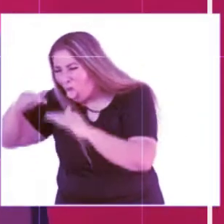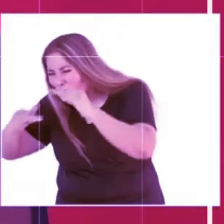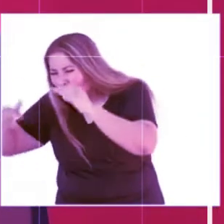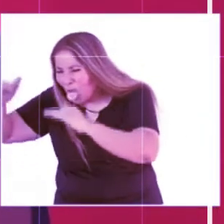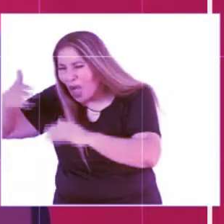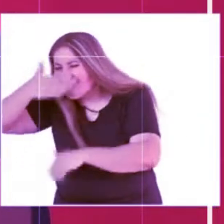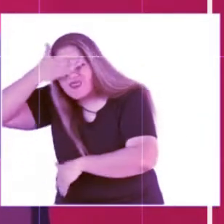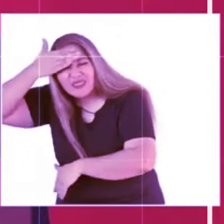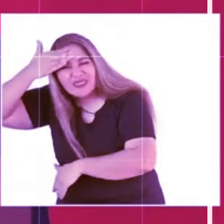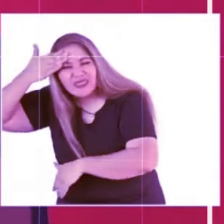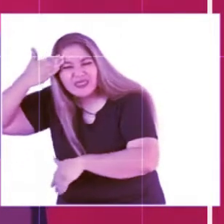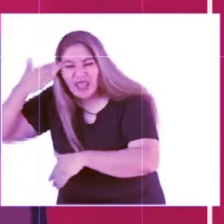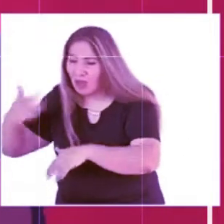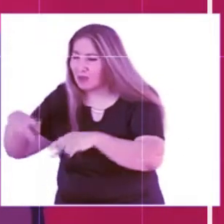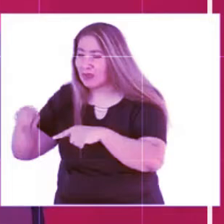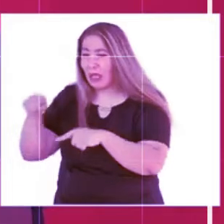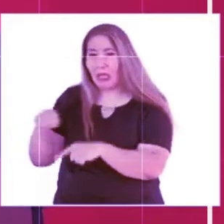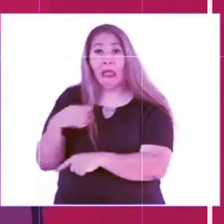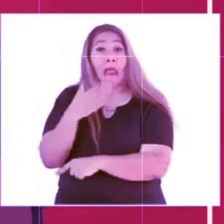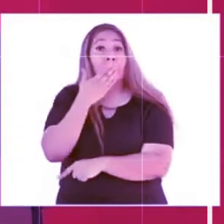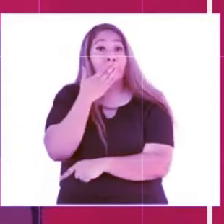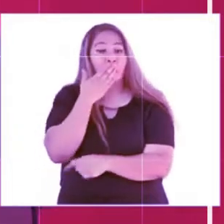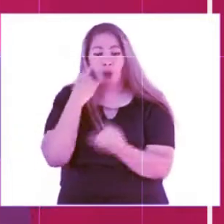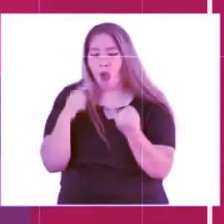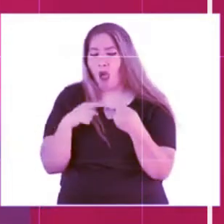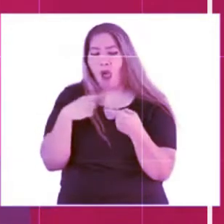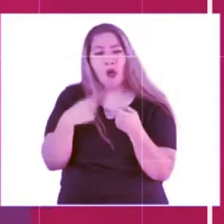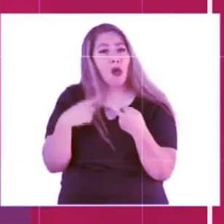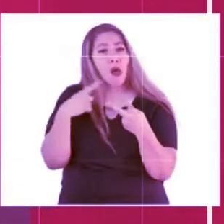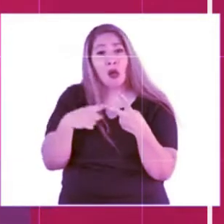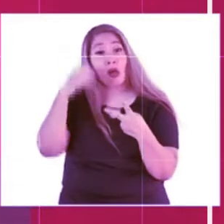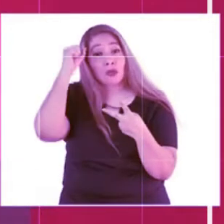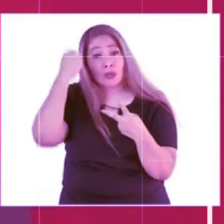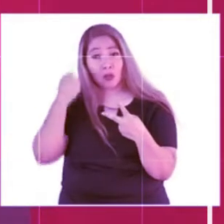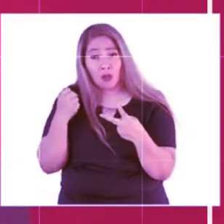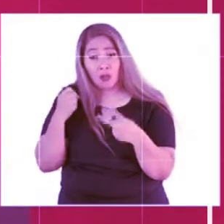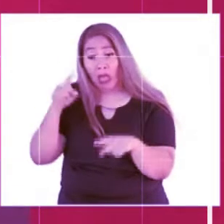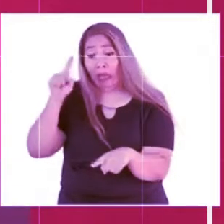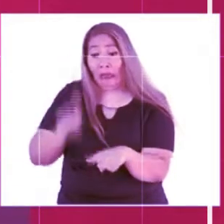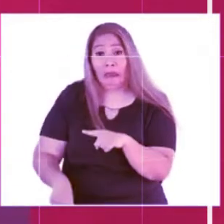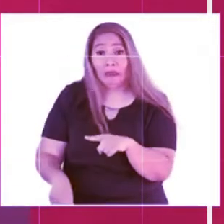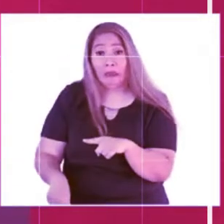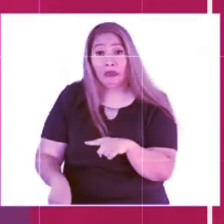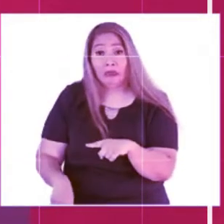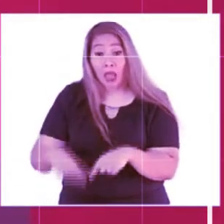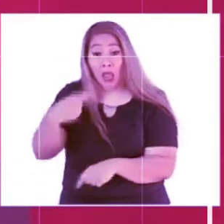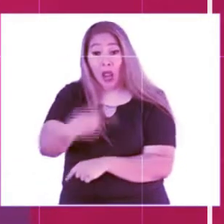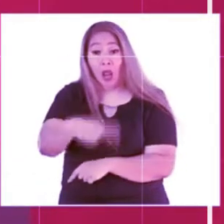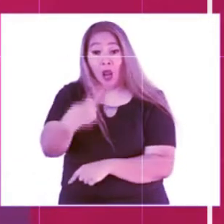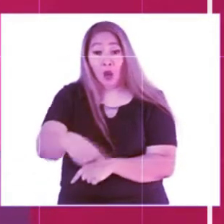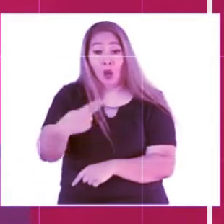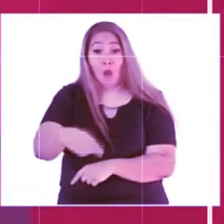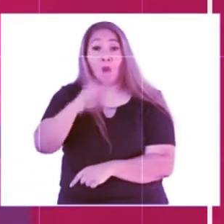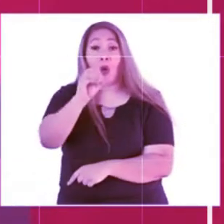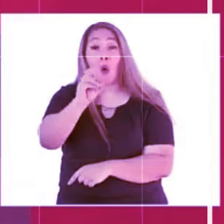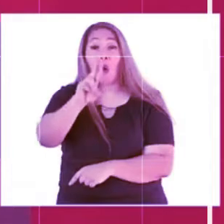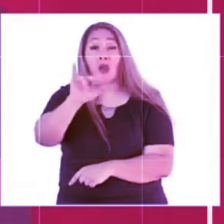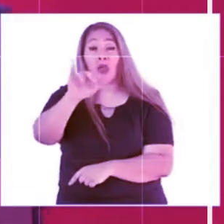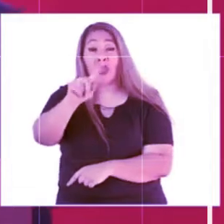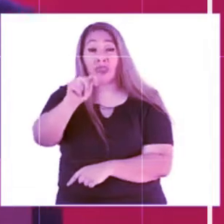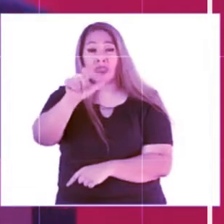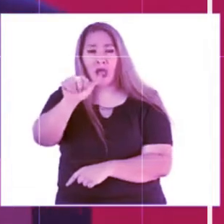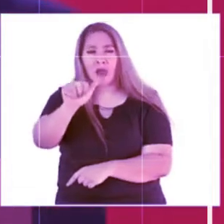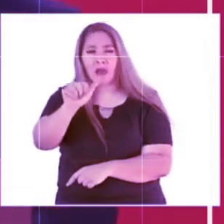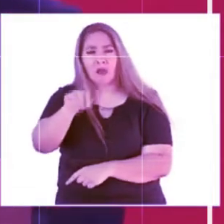desequilibrada. En Sonora y Sinaloa se les obligaba a quitarse el nombre oriental y a